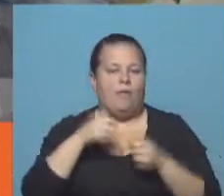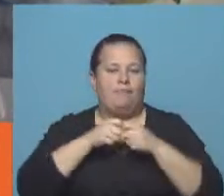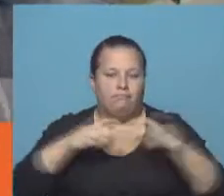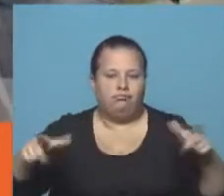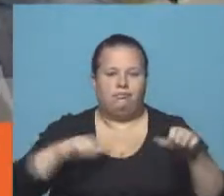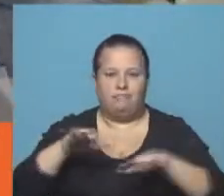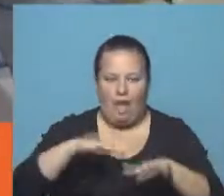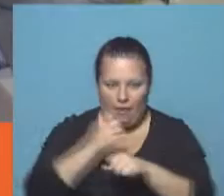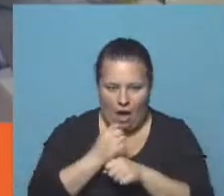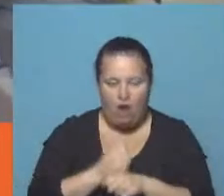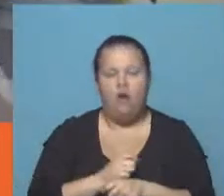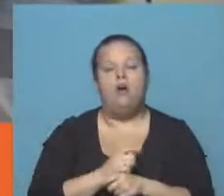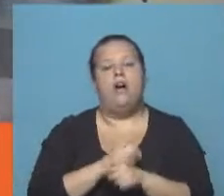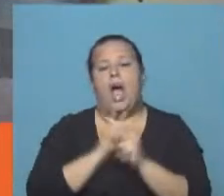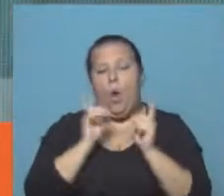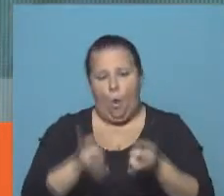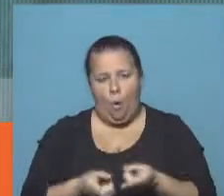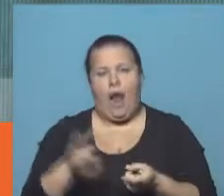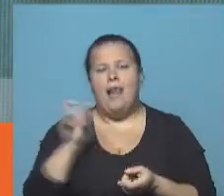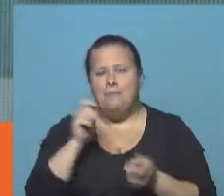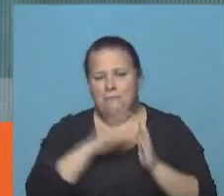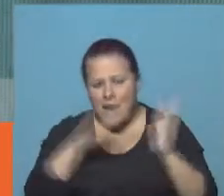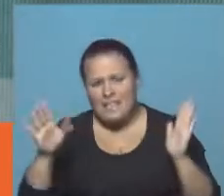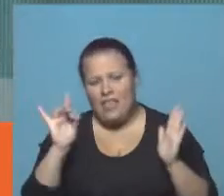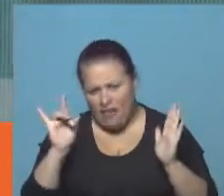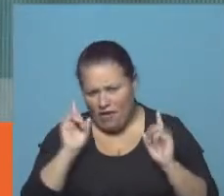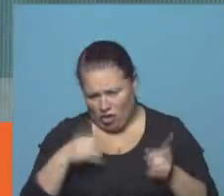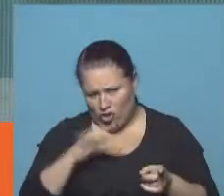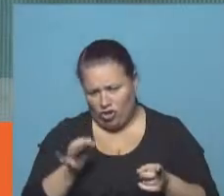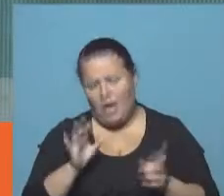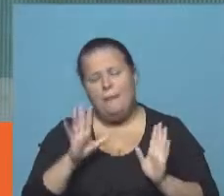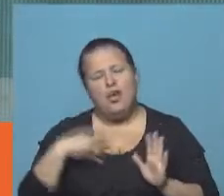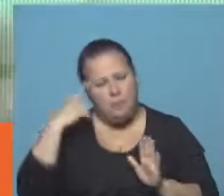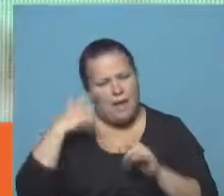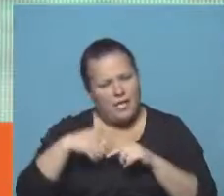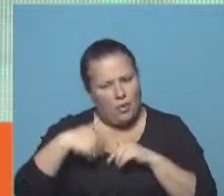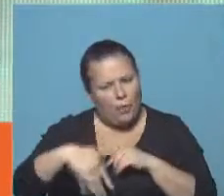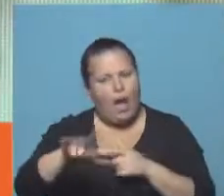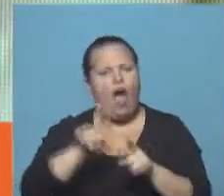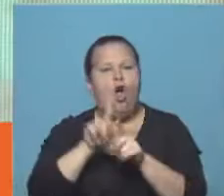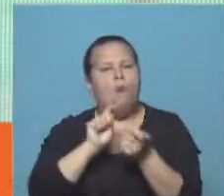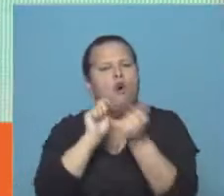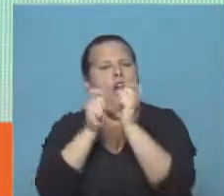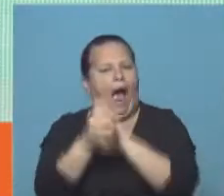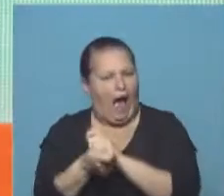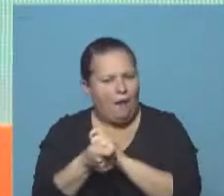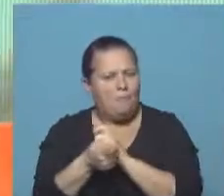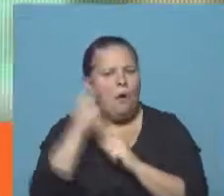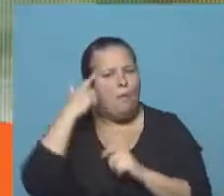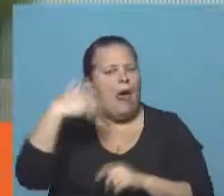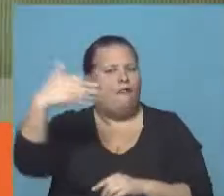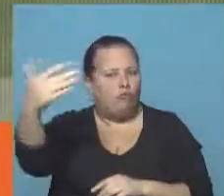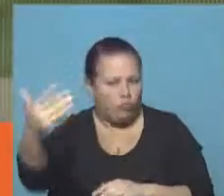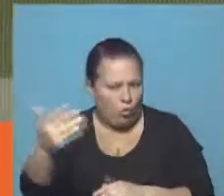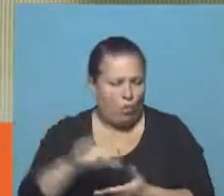de la actividad. A pesar de que han sido meses bastante duros, yo creo que se está produciendo una suerte de cambio en las